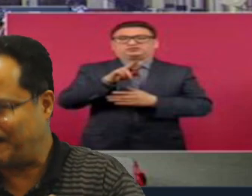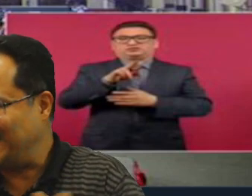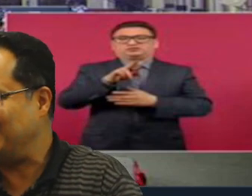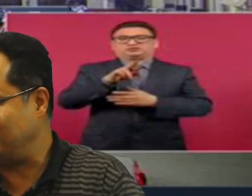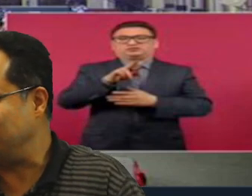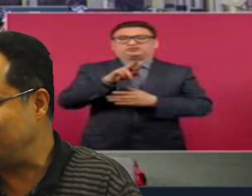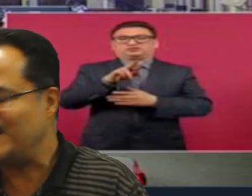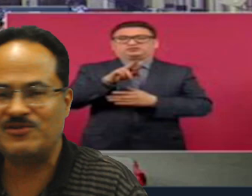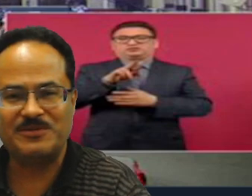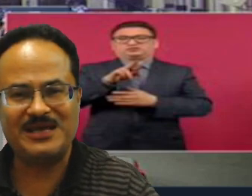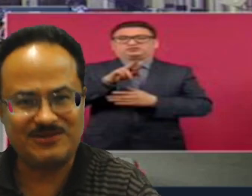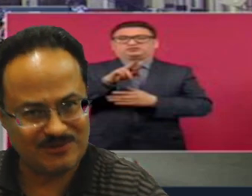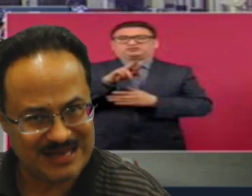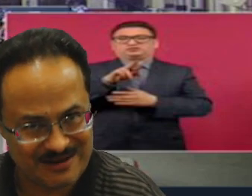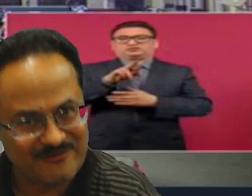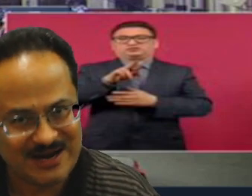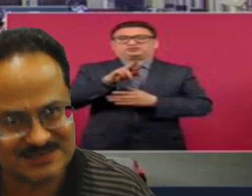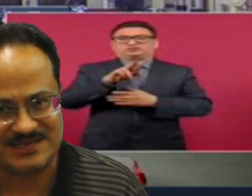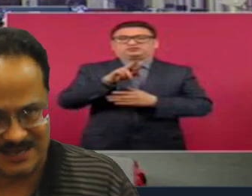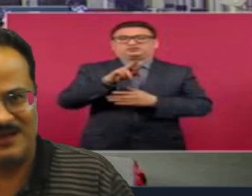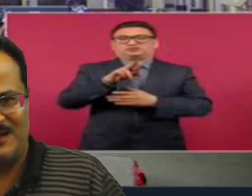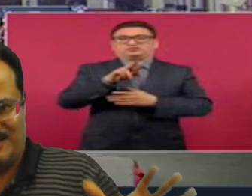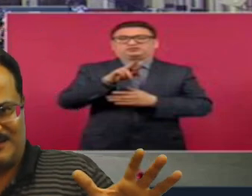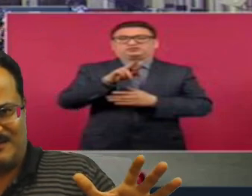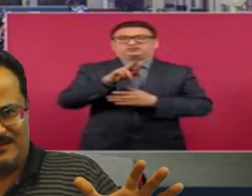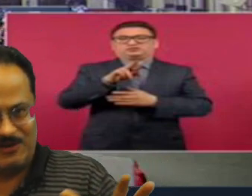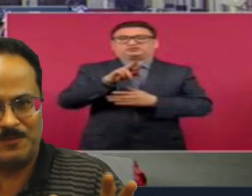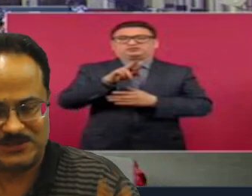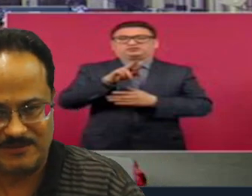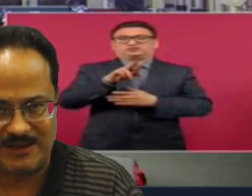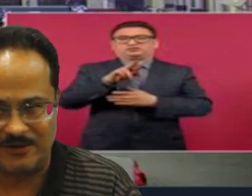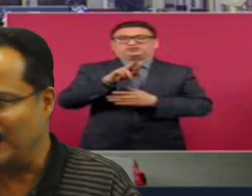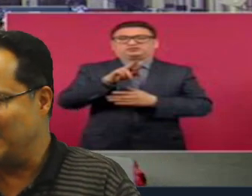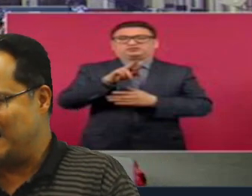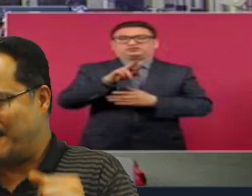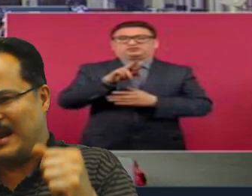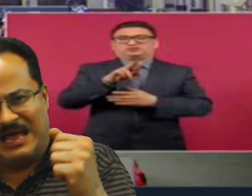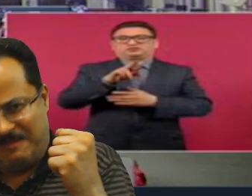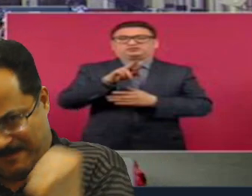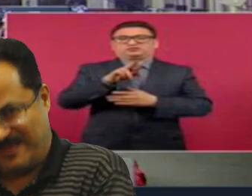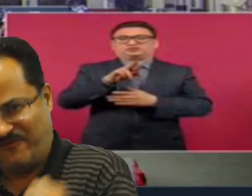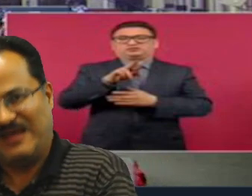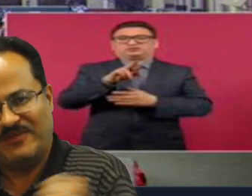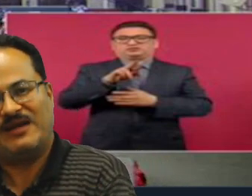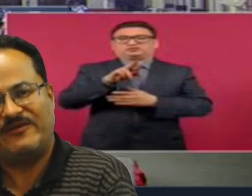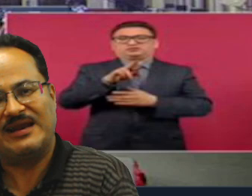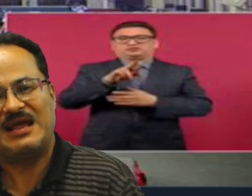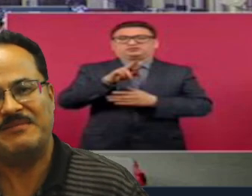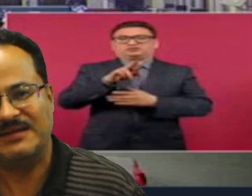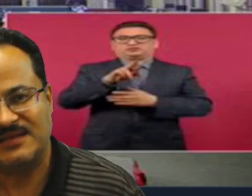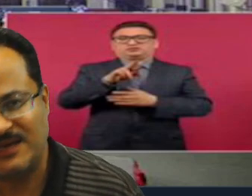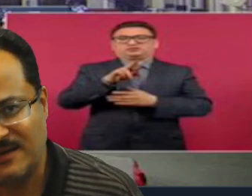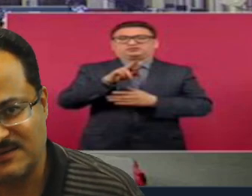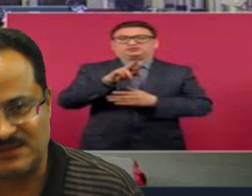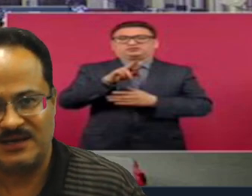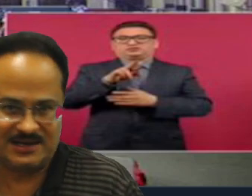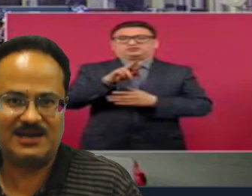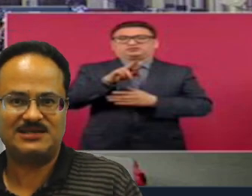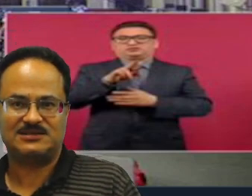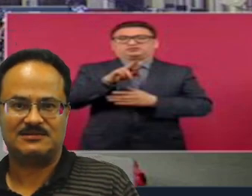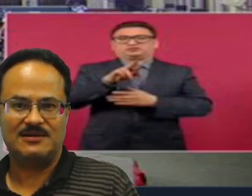para irnos para ir entendiendo bien toda la farsa de López Obrador para defenderse realmente